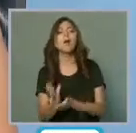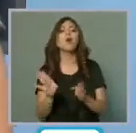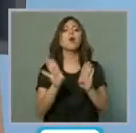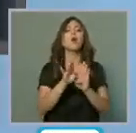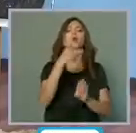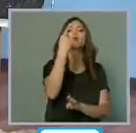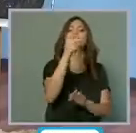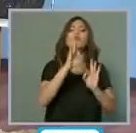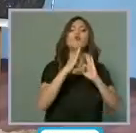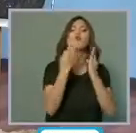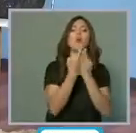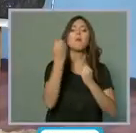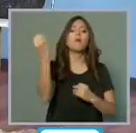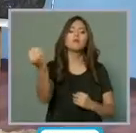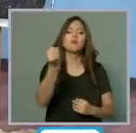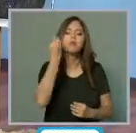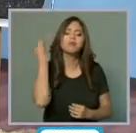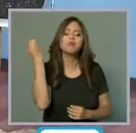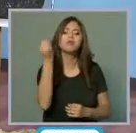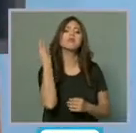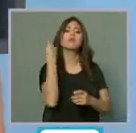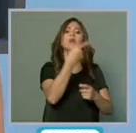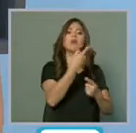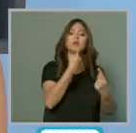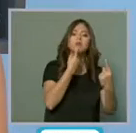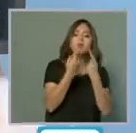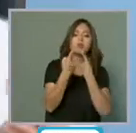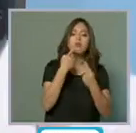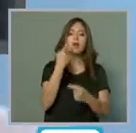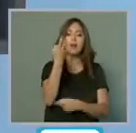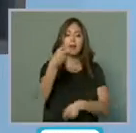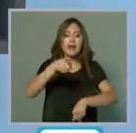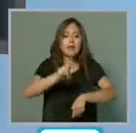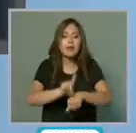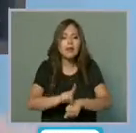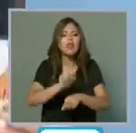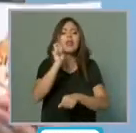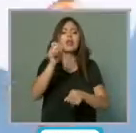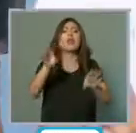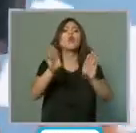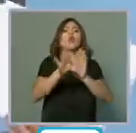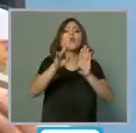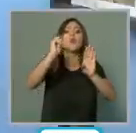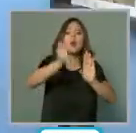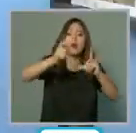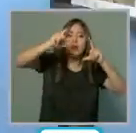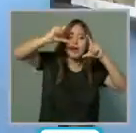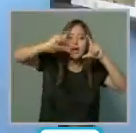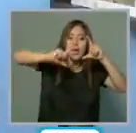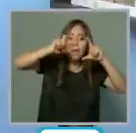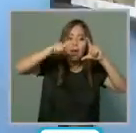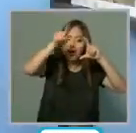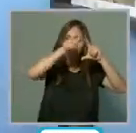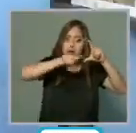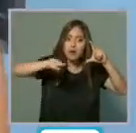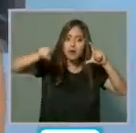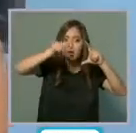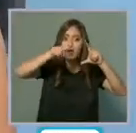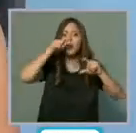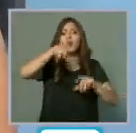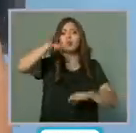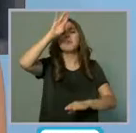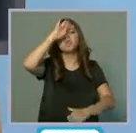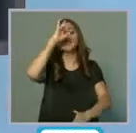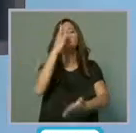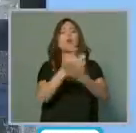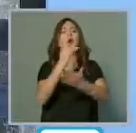los lenguajes que se van a estar discutiendo en este evento a través del ojo de la cámara, que realmente no solo es una imagen, sino es todo lo que